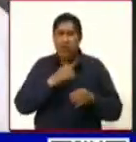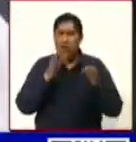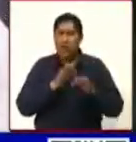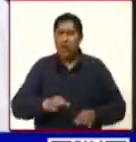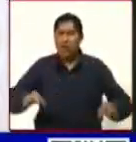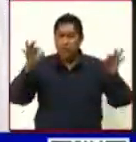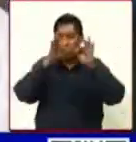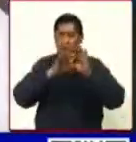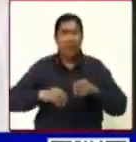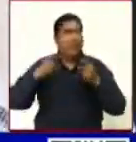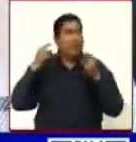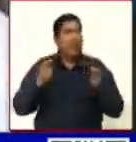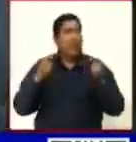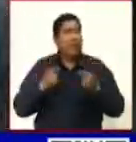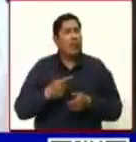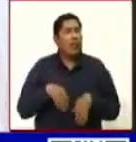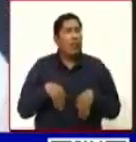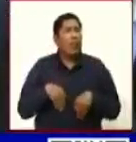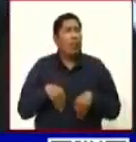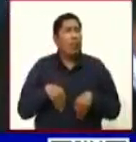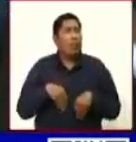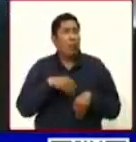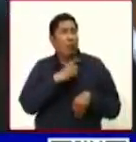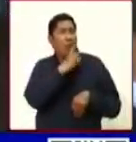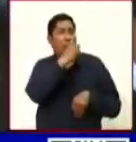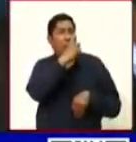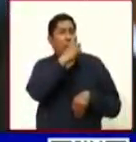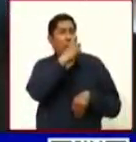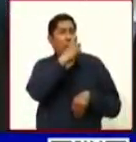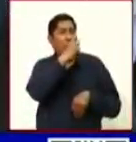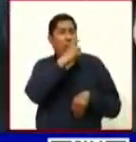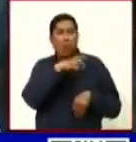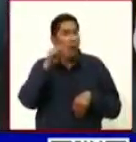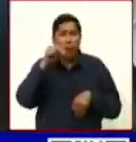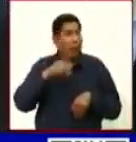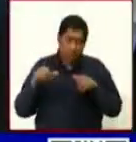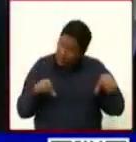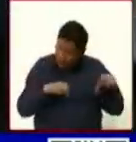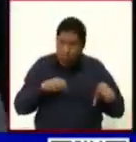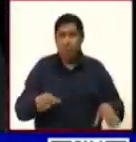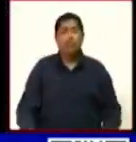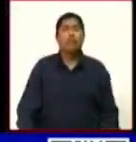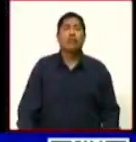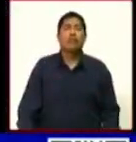y lo importante es actuar no no te sirve de nada o grabar o ver sino que tienes que actuar